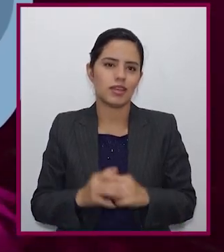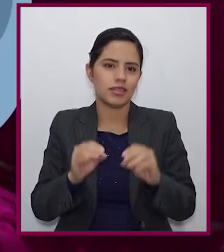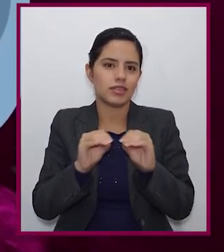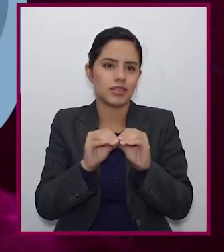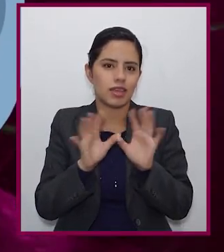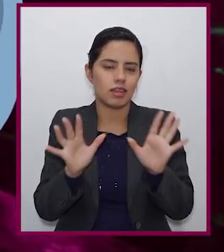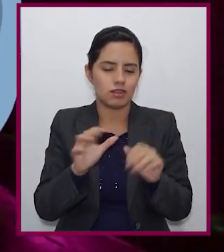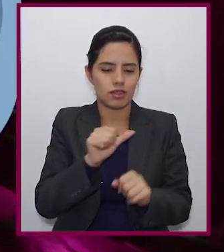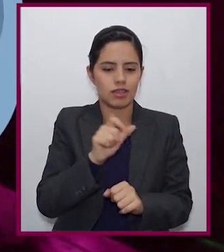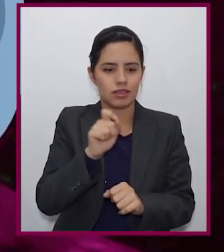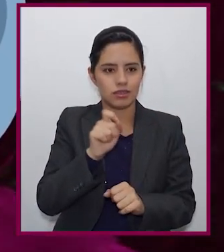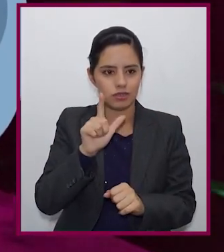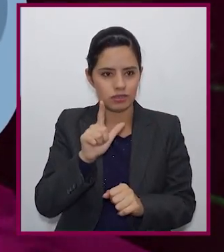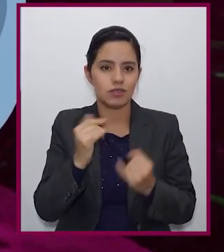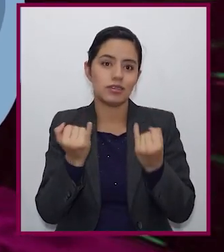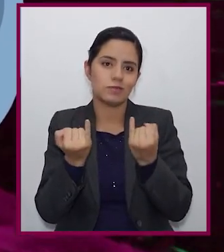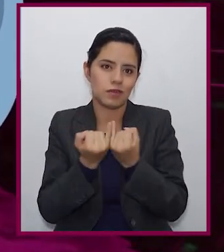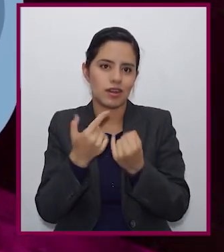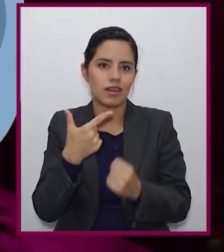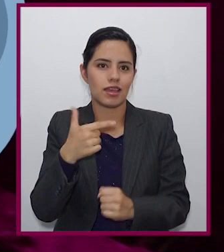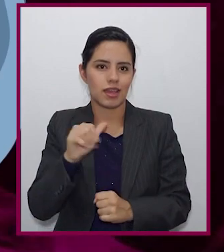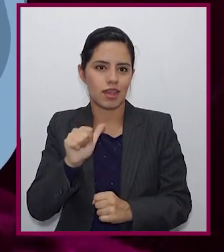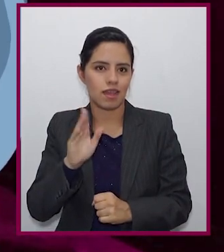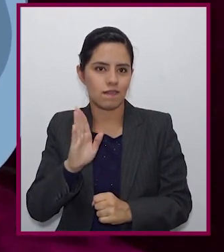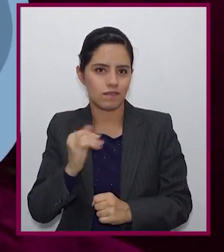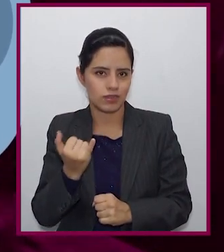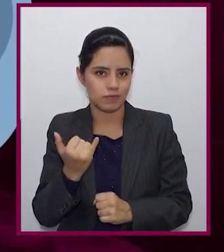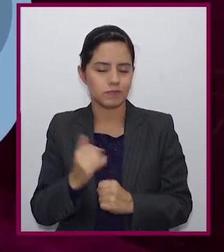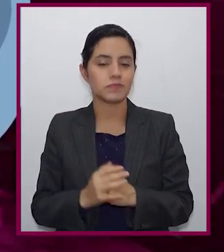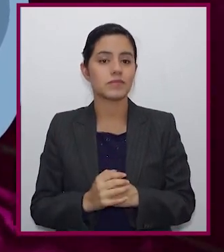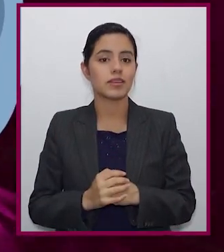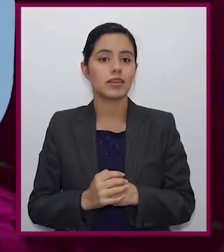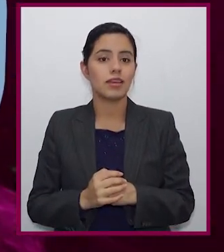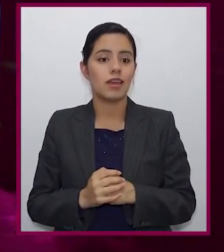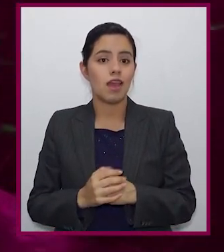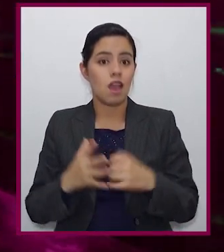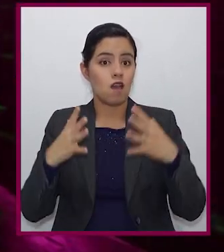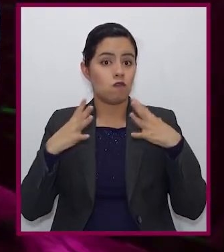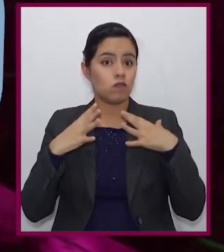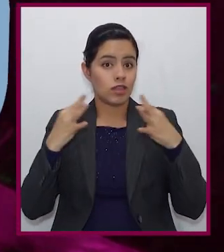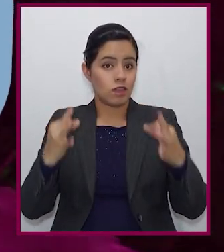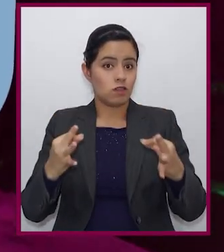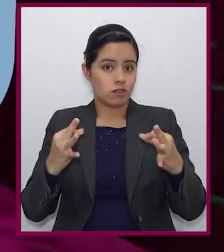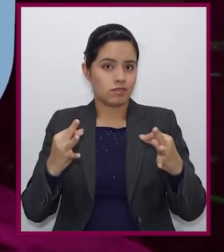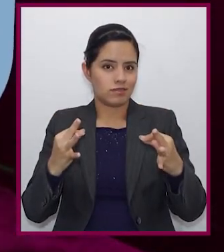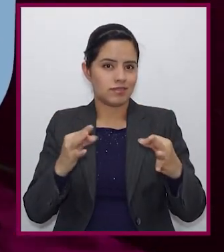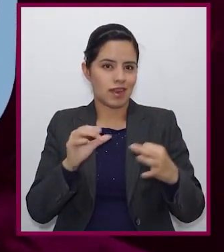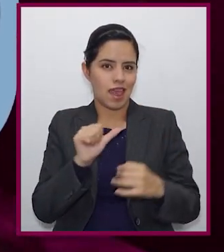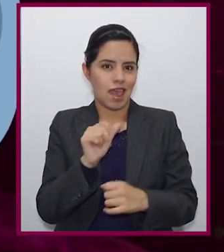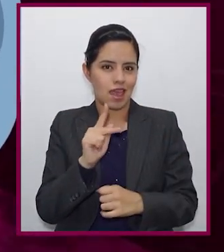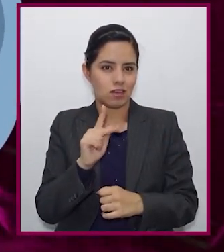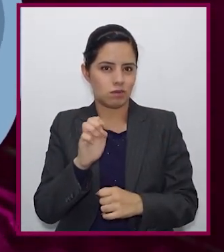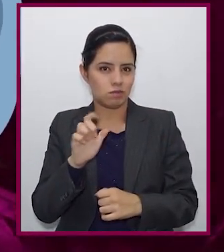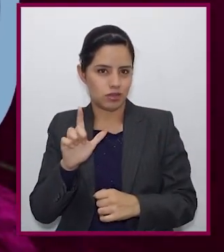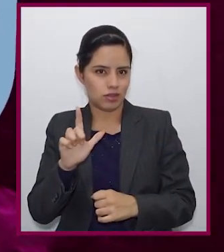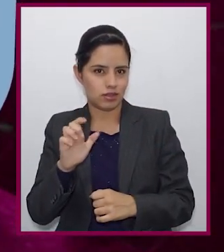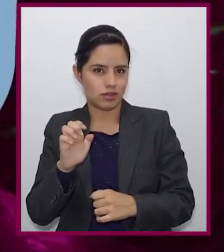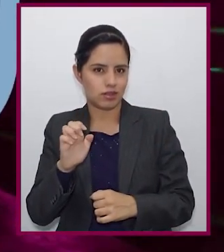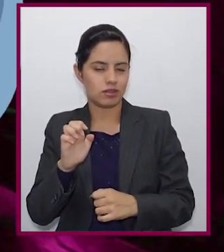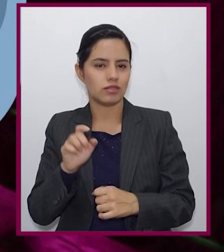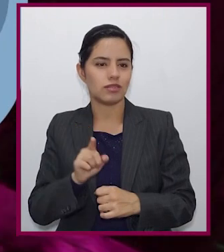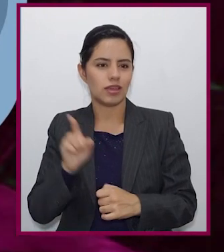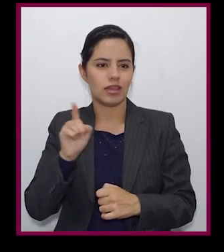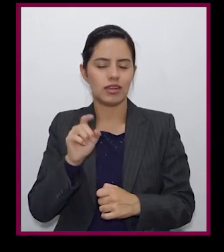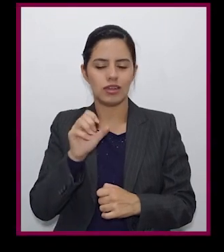Por supuesto, Axel, y claro, Gaby, inclusive el fundador de Apple, Steve Jobs, él